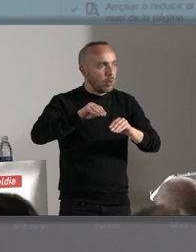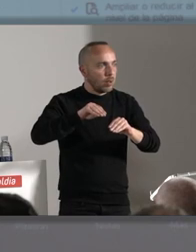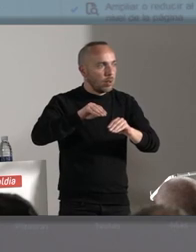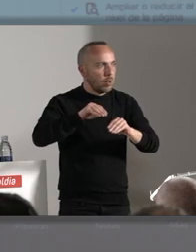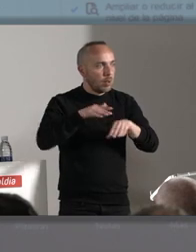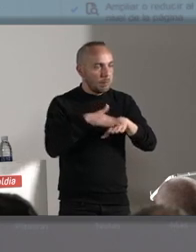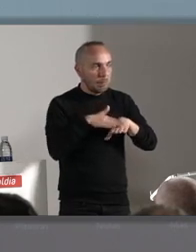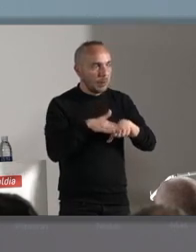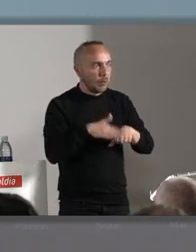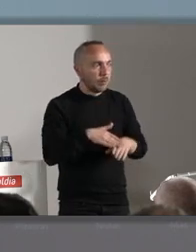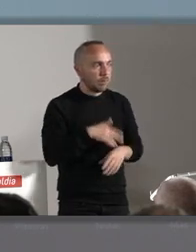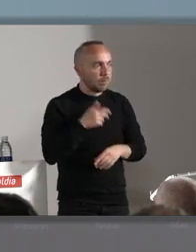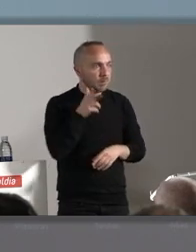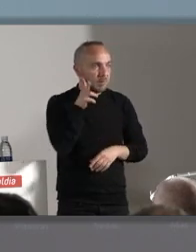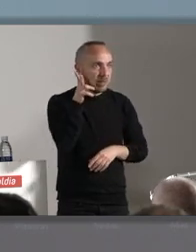Disculpad.